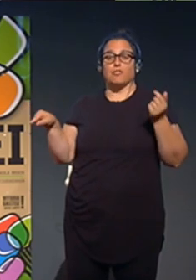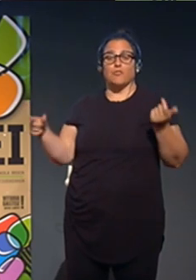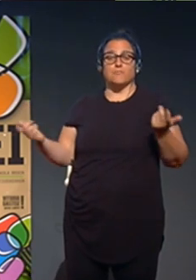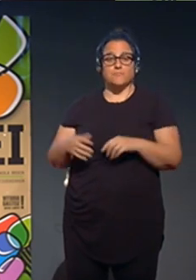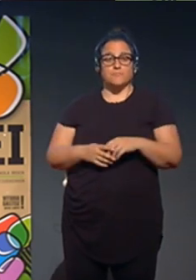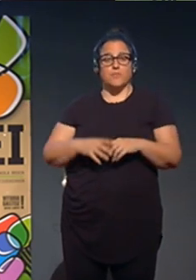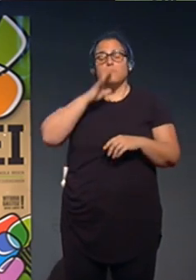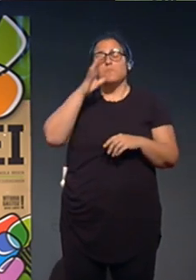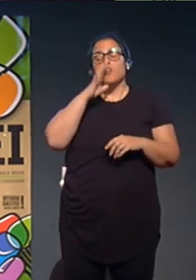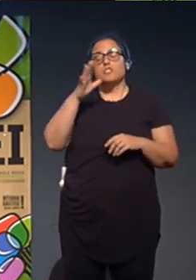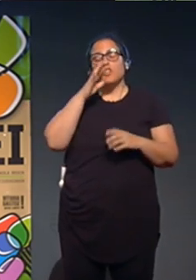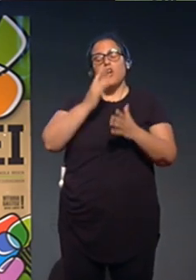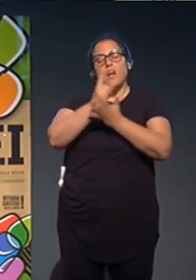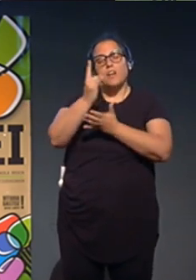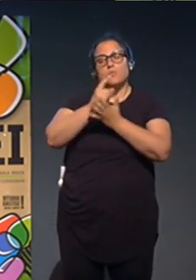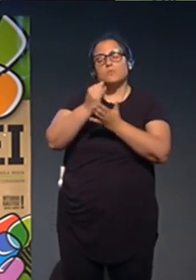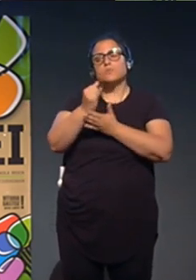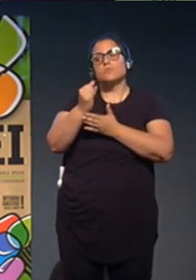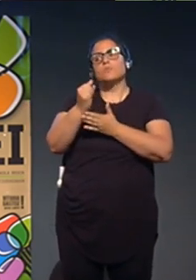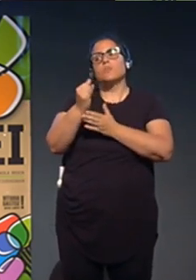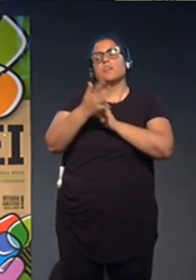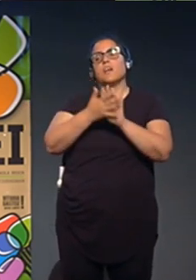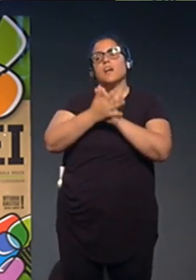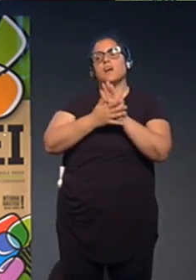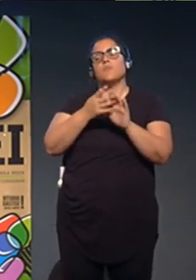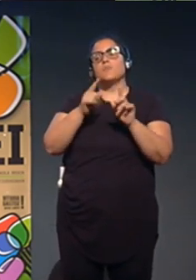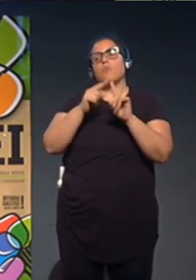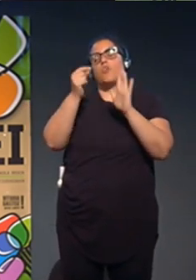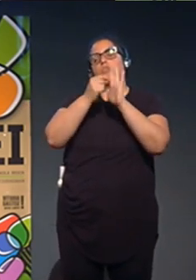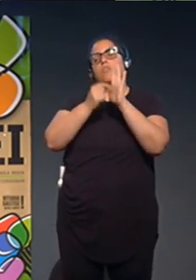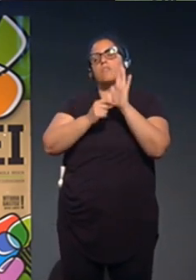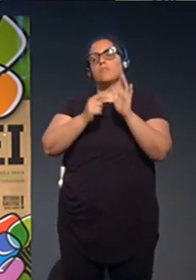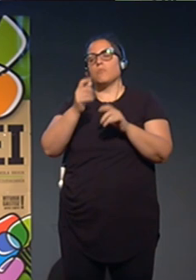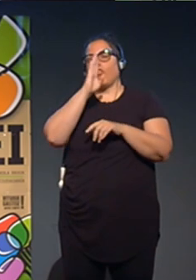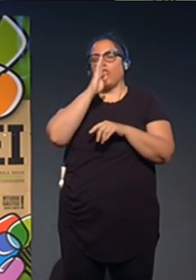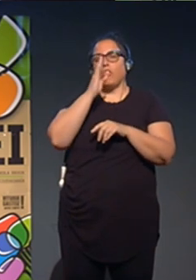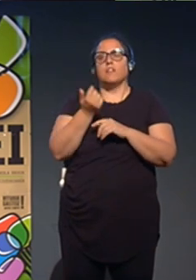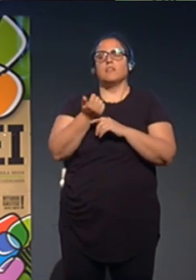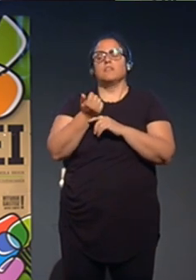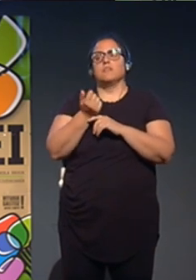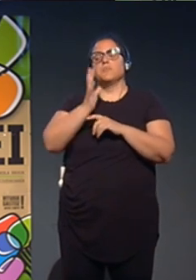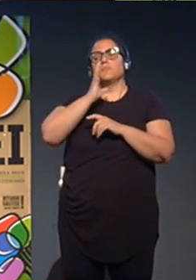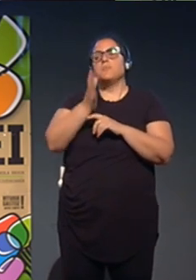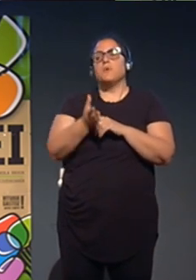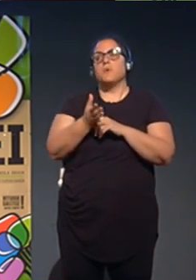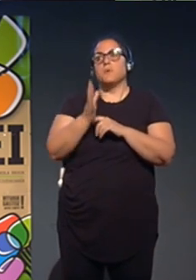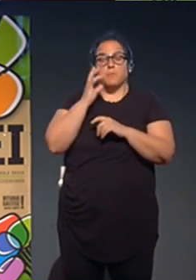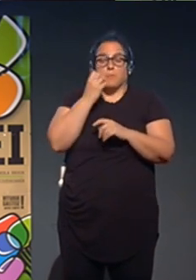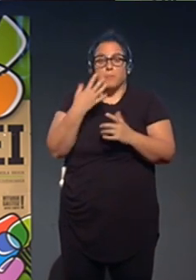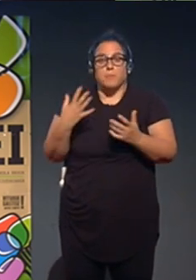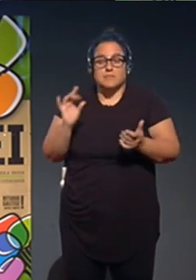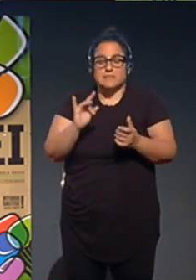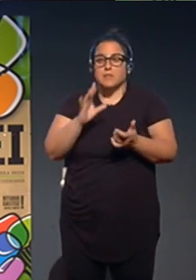por eso los agricultores hablaban de las cláusulas espejo que me parece muy bien pero claro cuando hablan de que no a